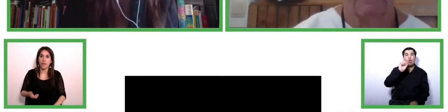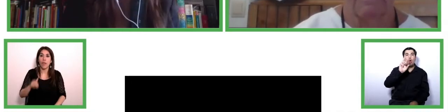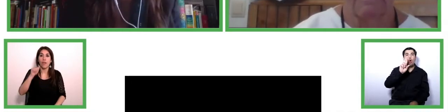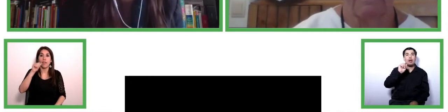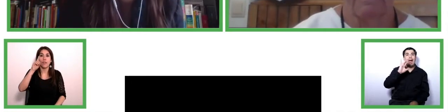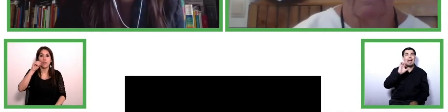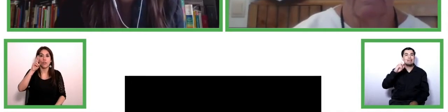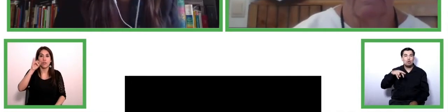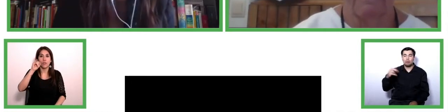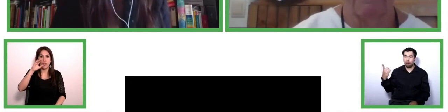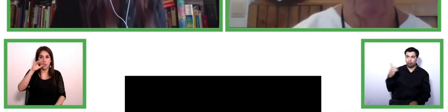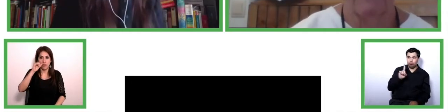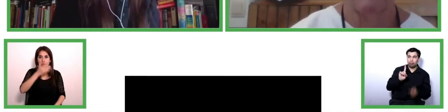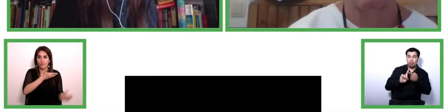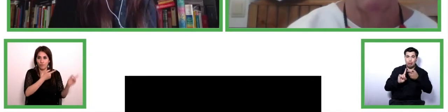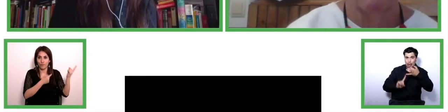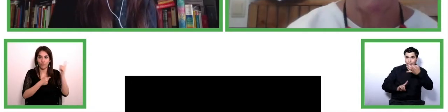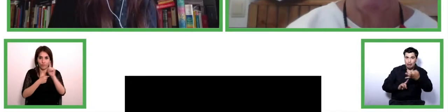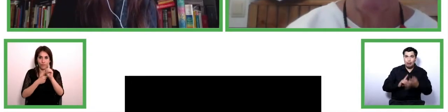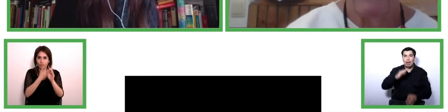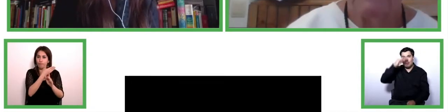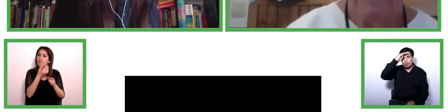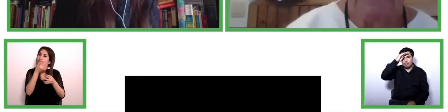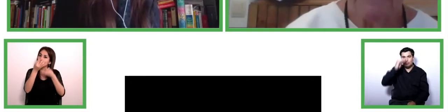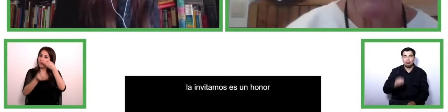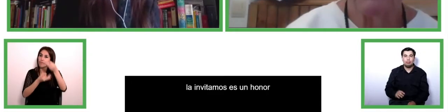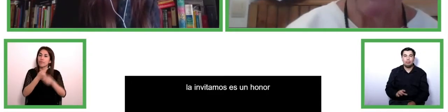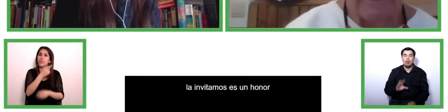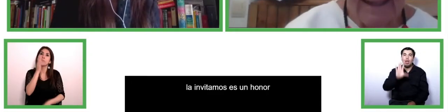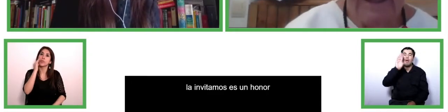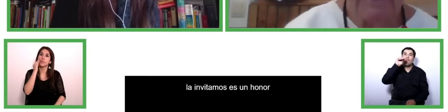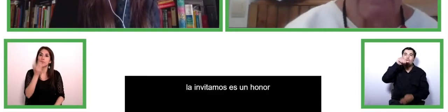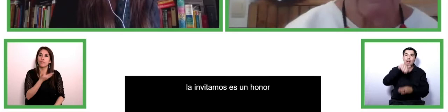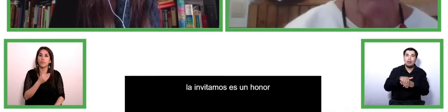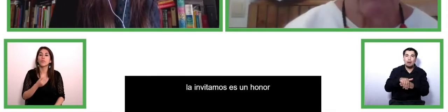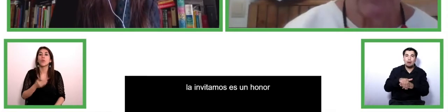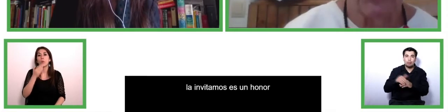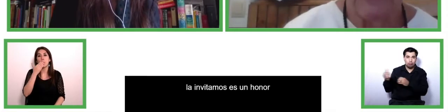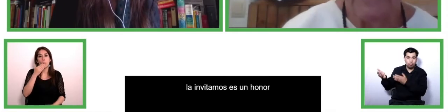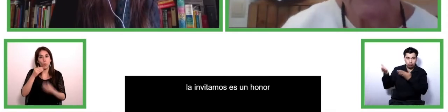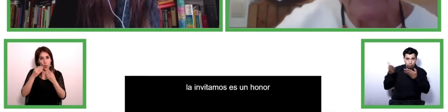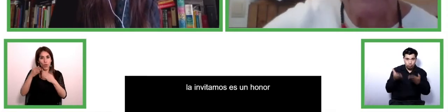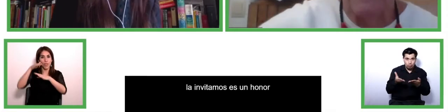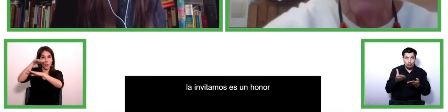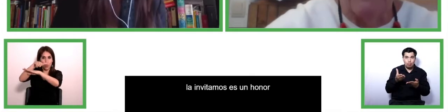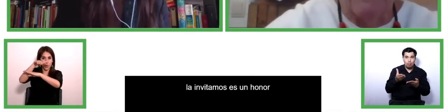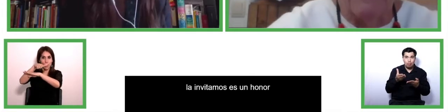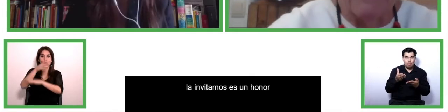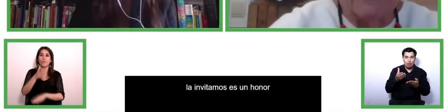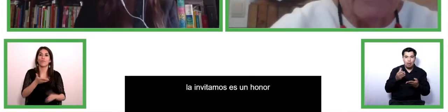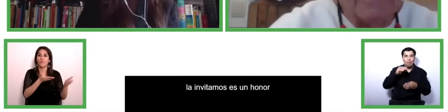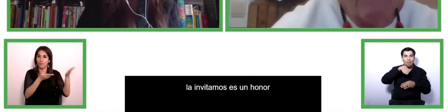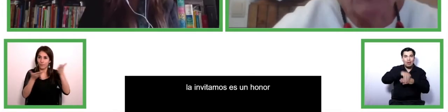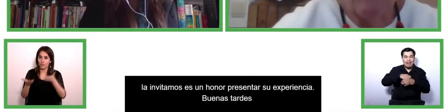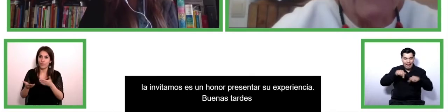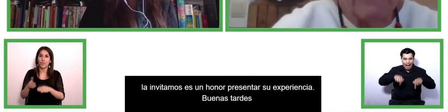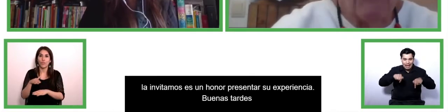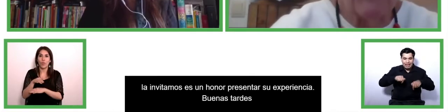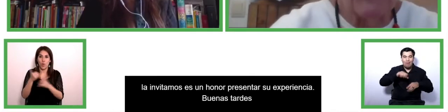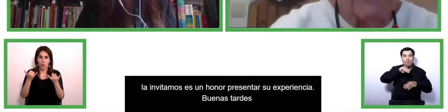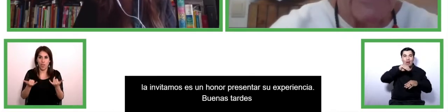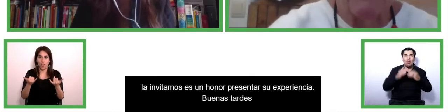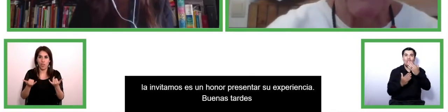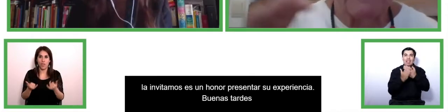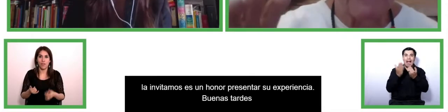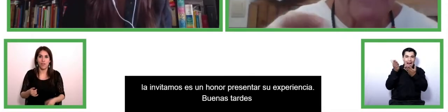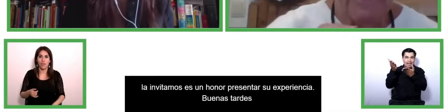presentando la experiencia. Buenas tardes aquí y buenos días allí. Estamos muy